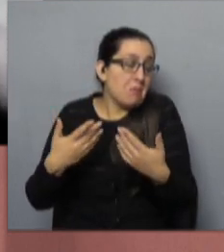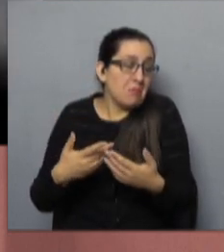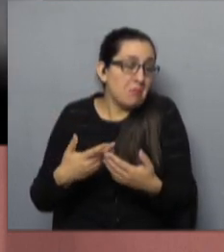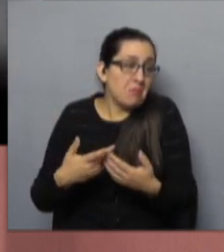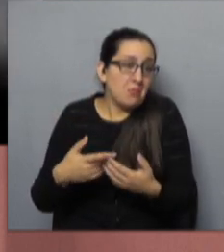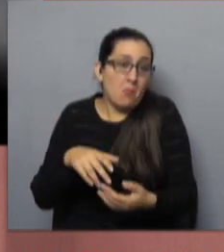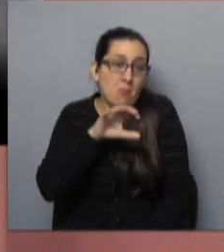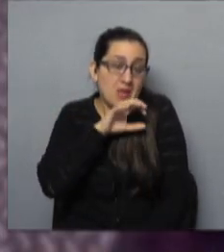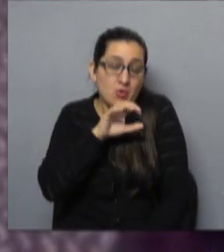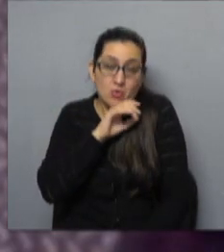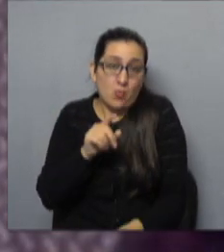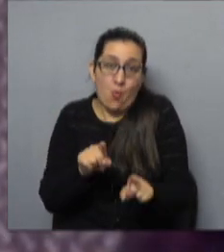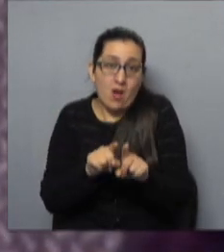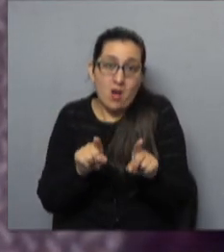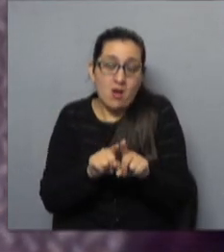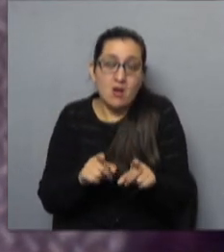una mascota.